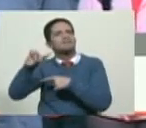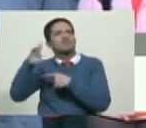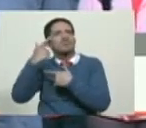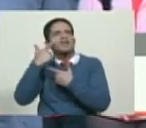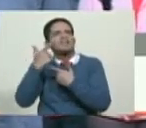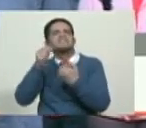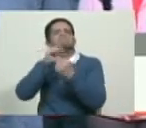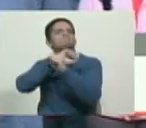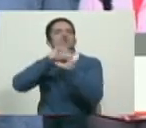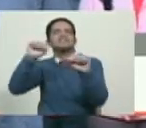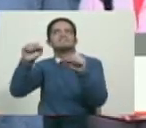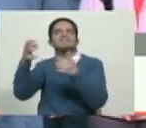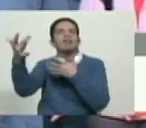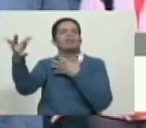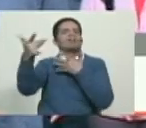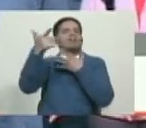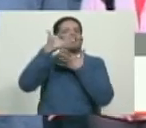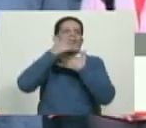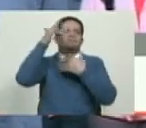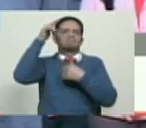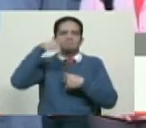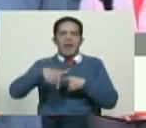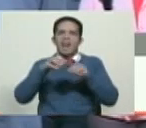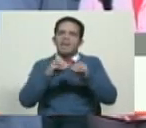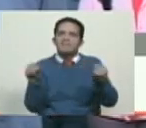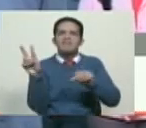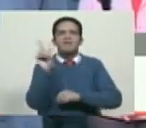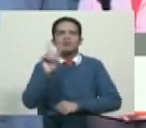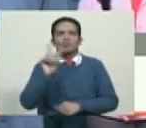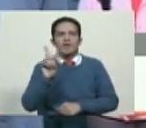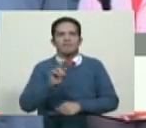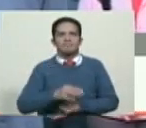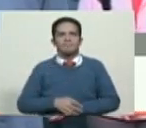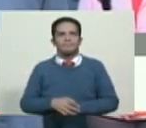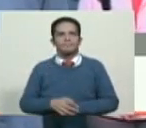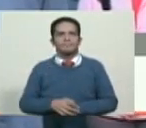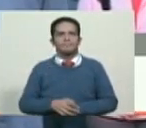imposible tomar un solo palmo del territorio del país, si fuese el caso.